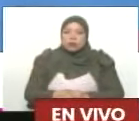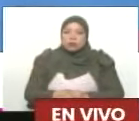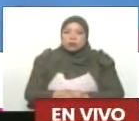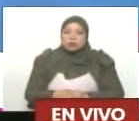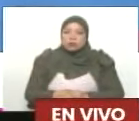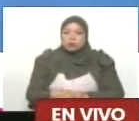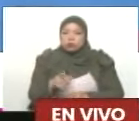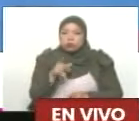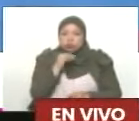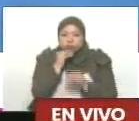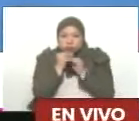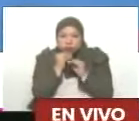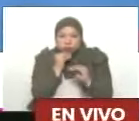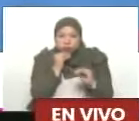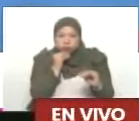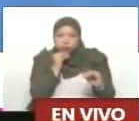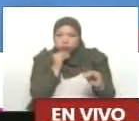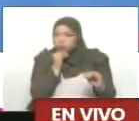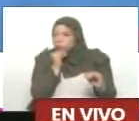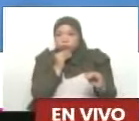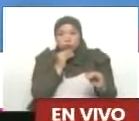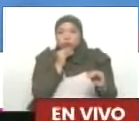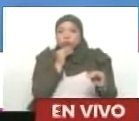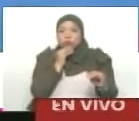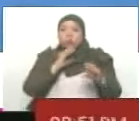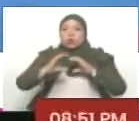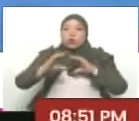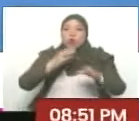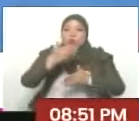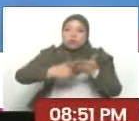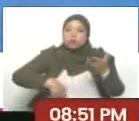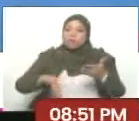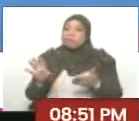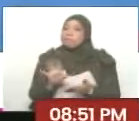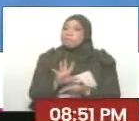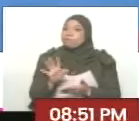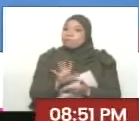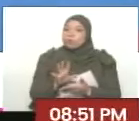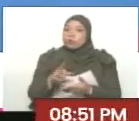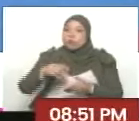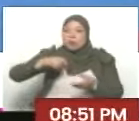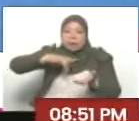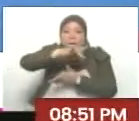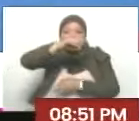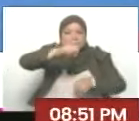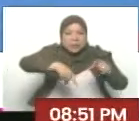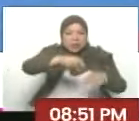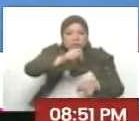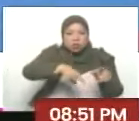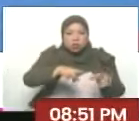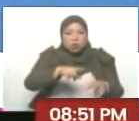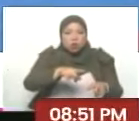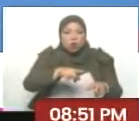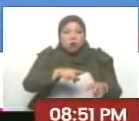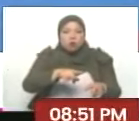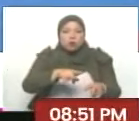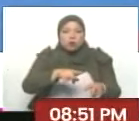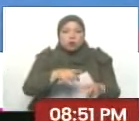¿Se quedarían quietos? ¿Sacarían un comunicado y listo? ¿Invadirían el país?